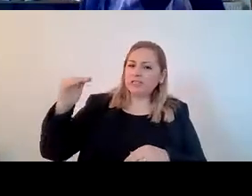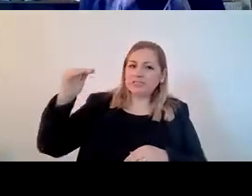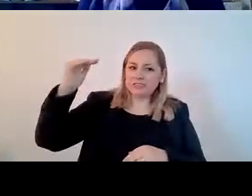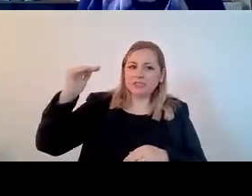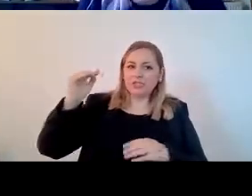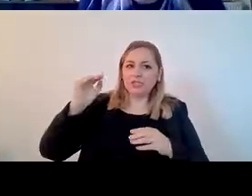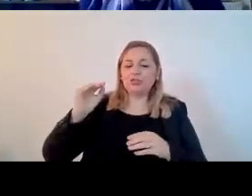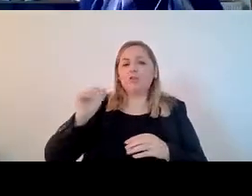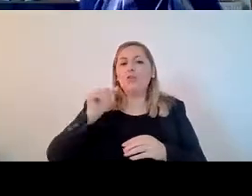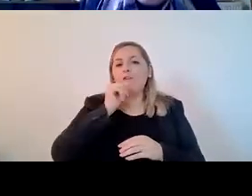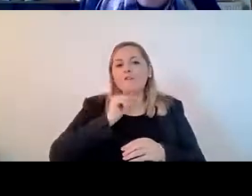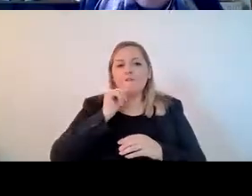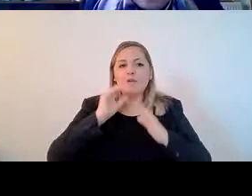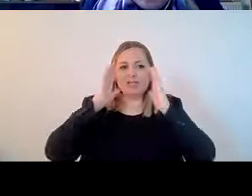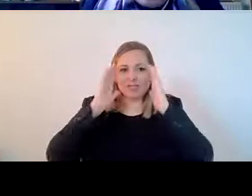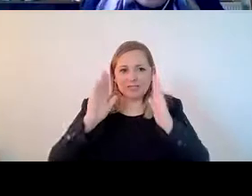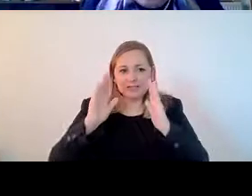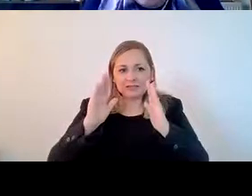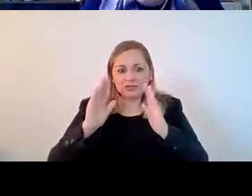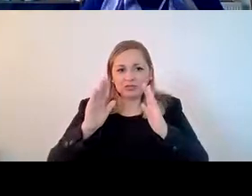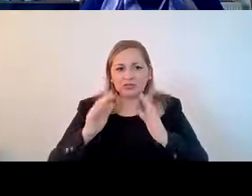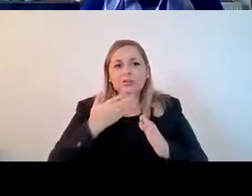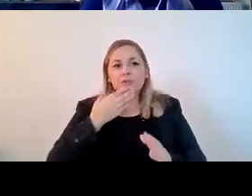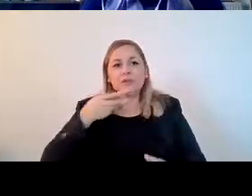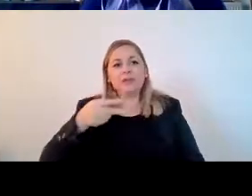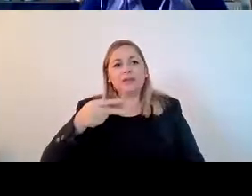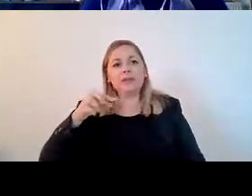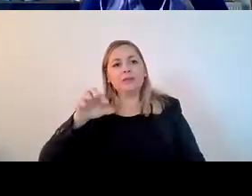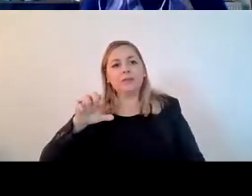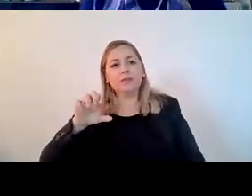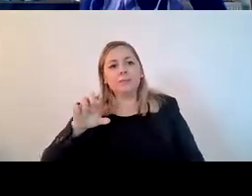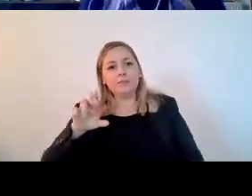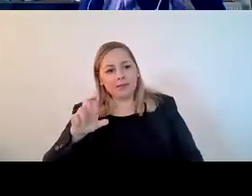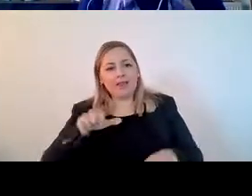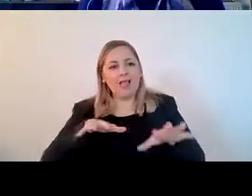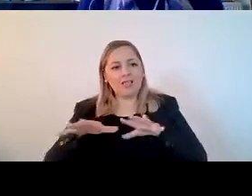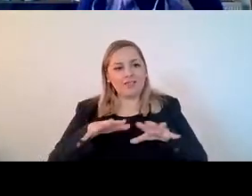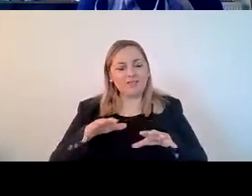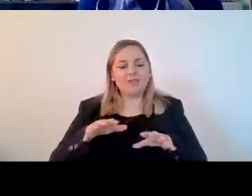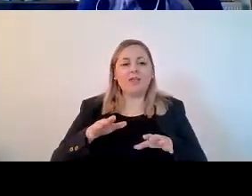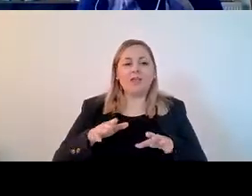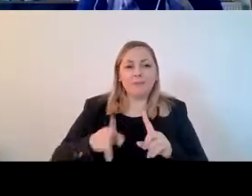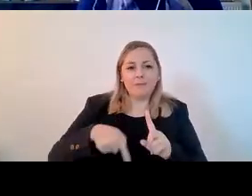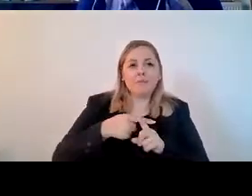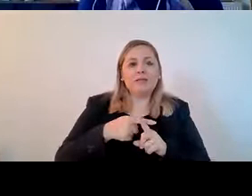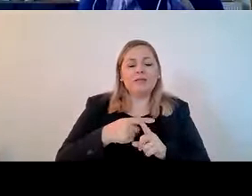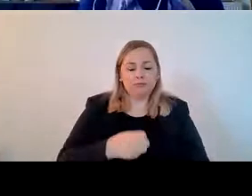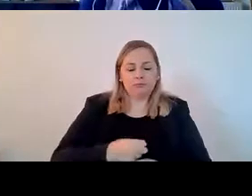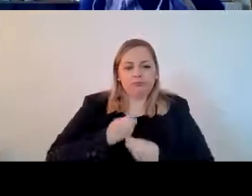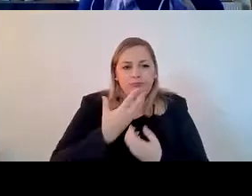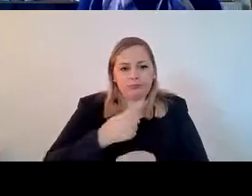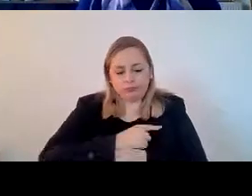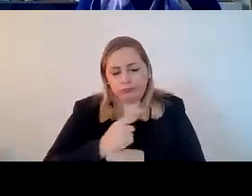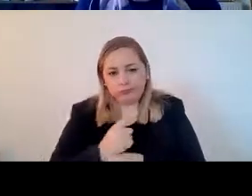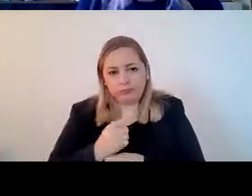atención, hiperactividad, impulsividad. Se explica en forma acabada y actual cuáles son